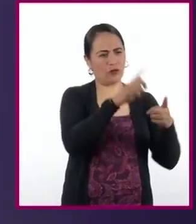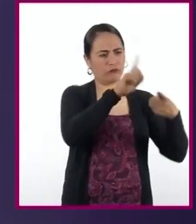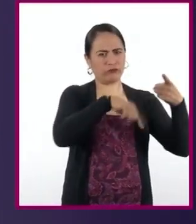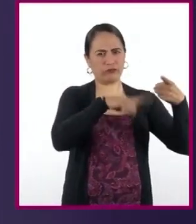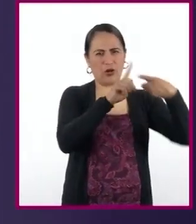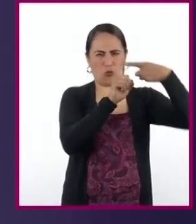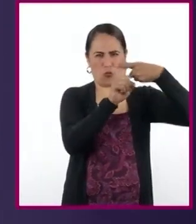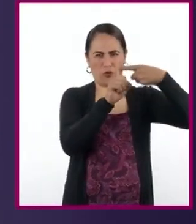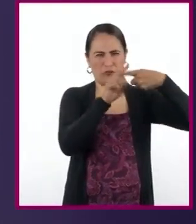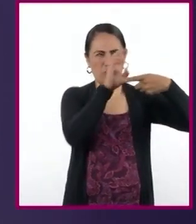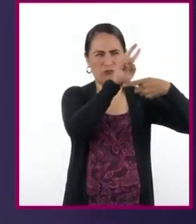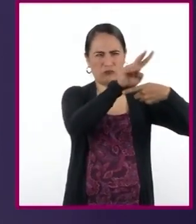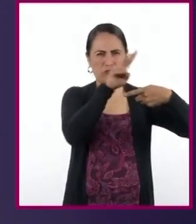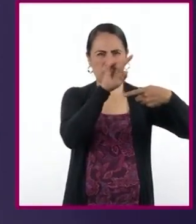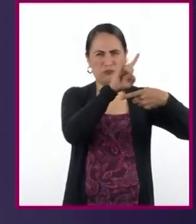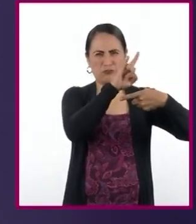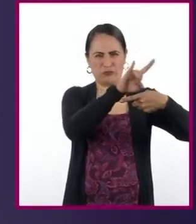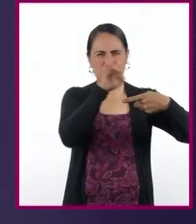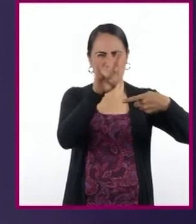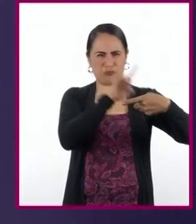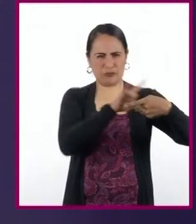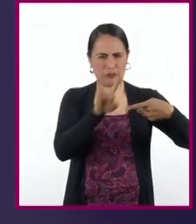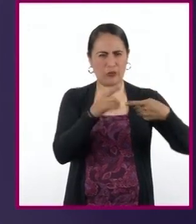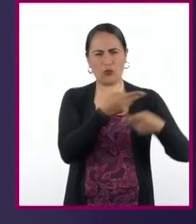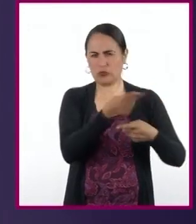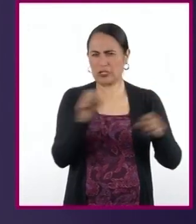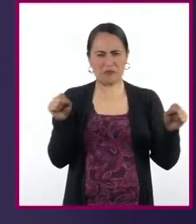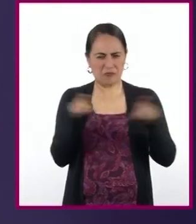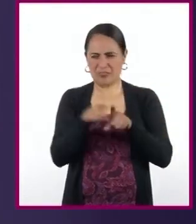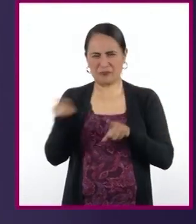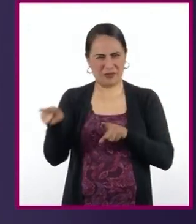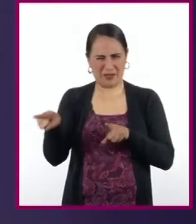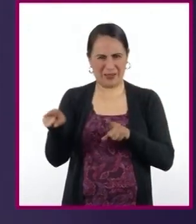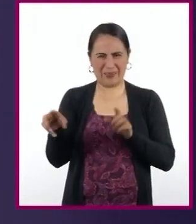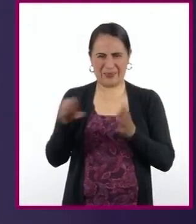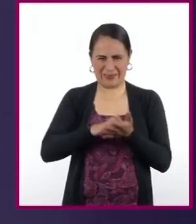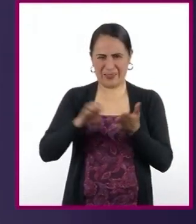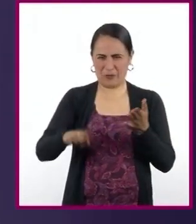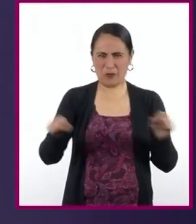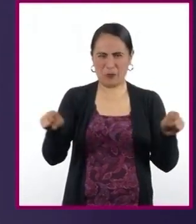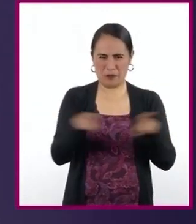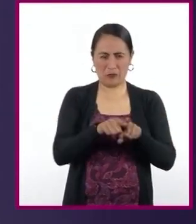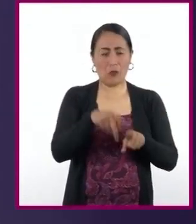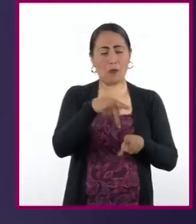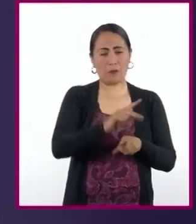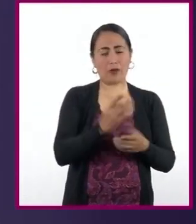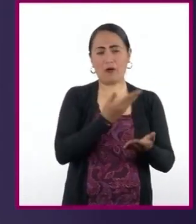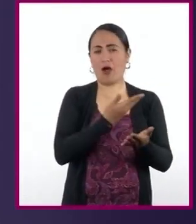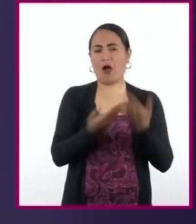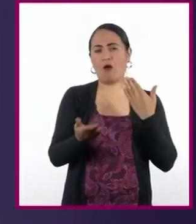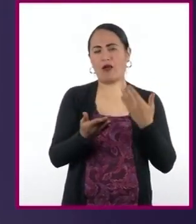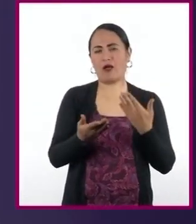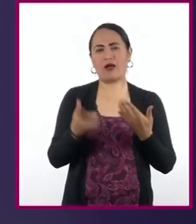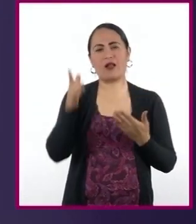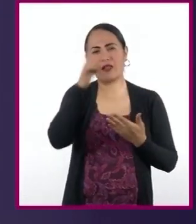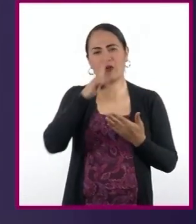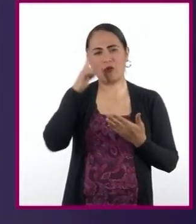viñetas, desarrollando la misma situación que eligieron antes, solo que para este trabajo utilizarán un lenguaje